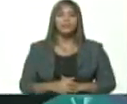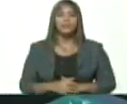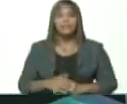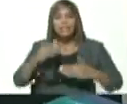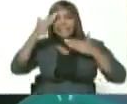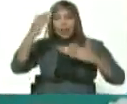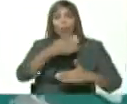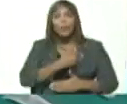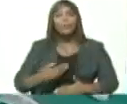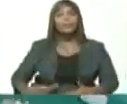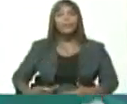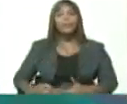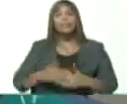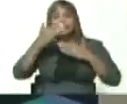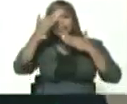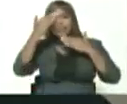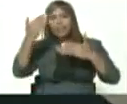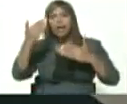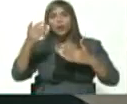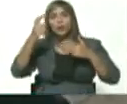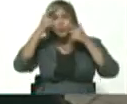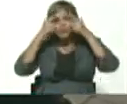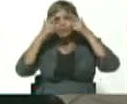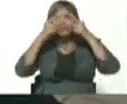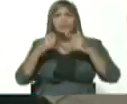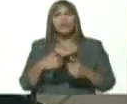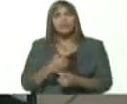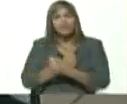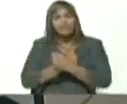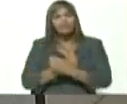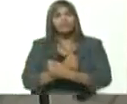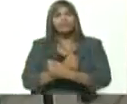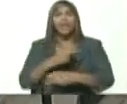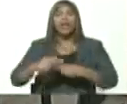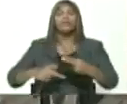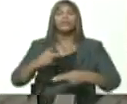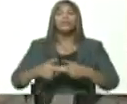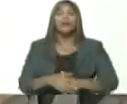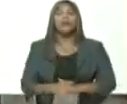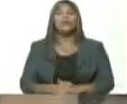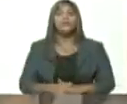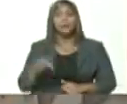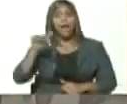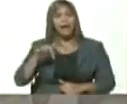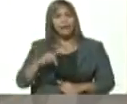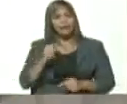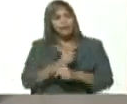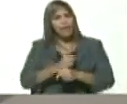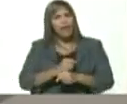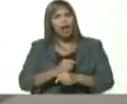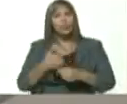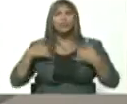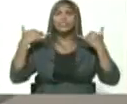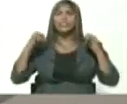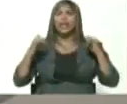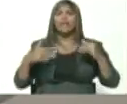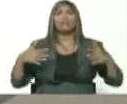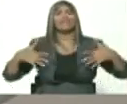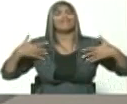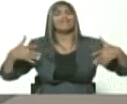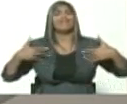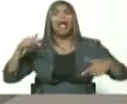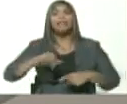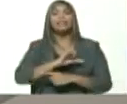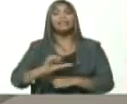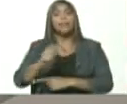Saludos, presidente. Saludos chavista y profundamente revolucionario. Aquí estamos, presidente, celebrando con mucha alegría esta semana